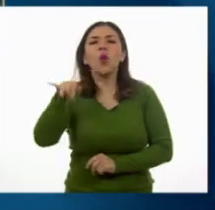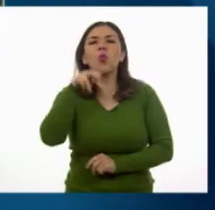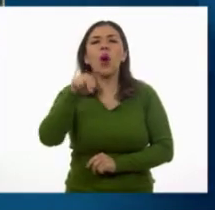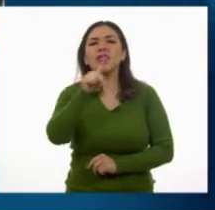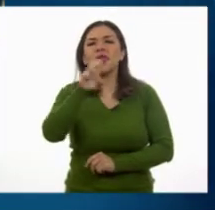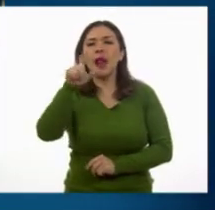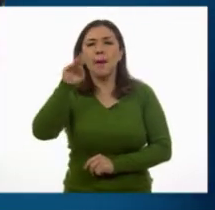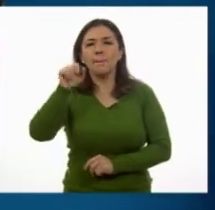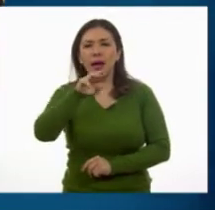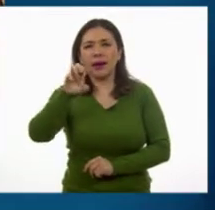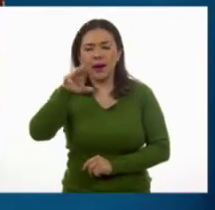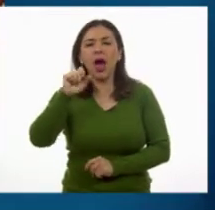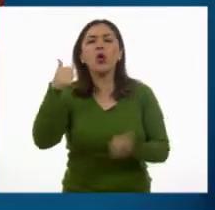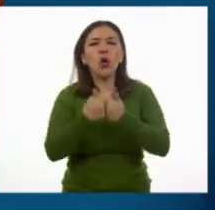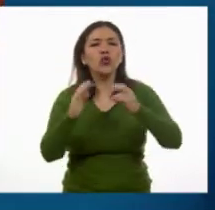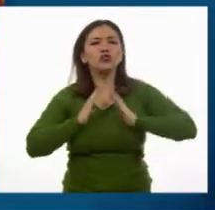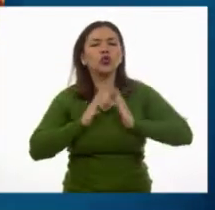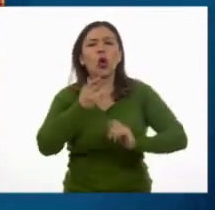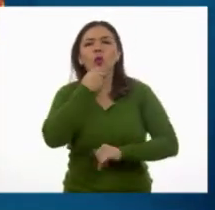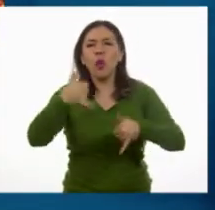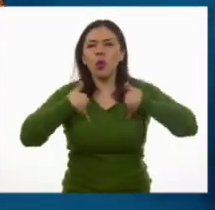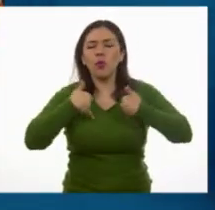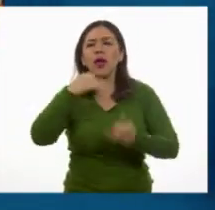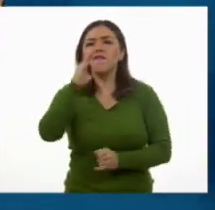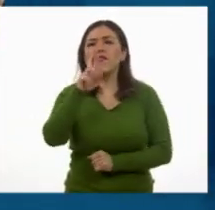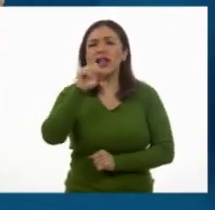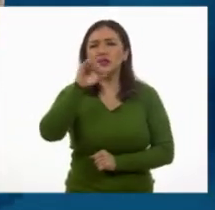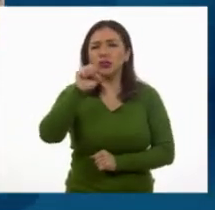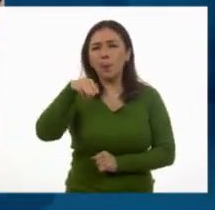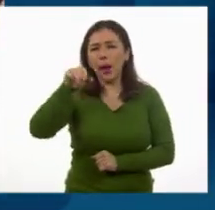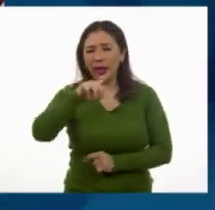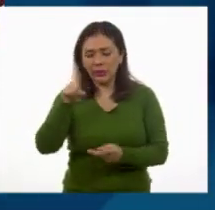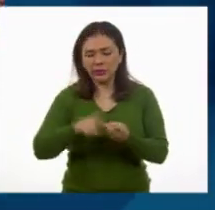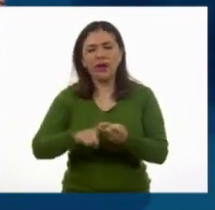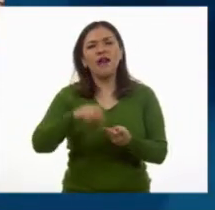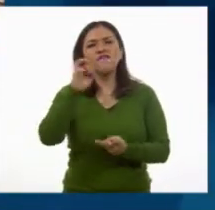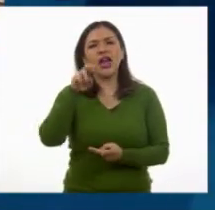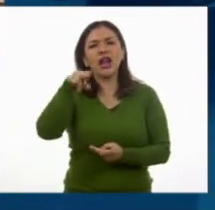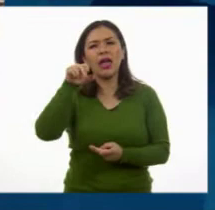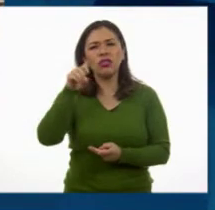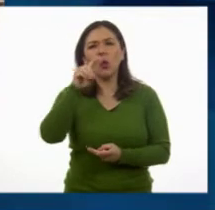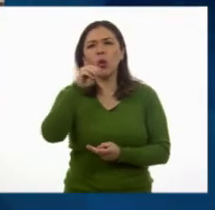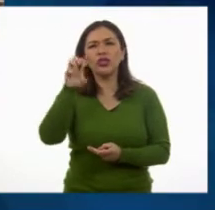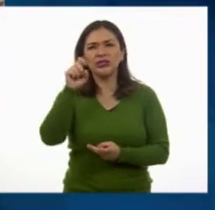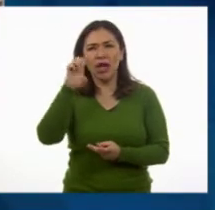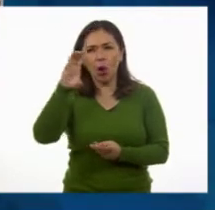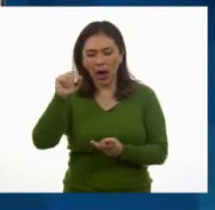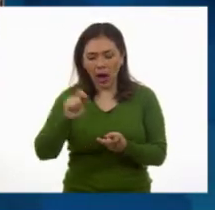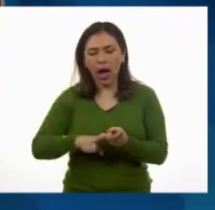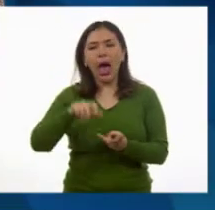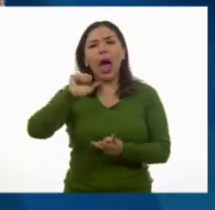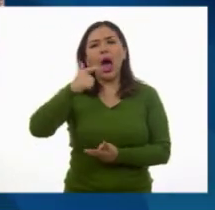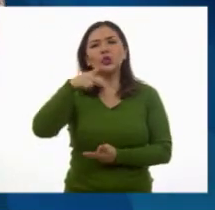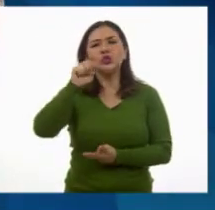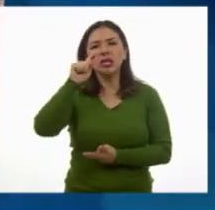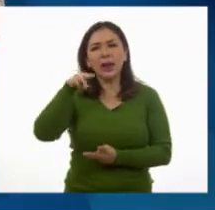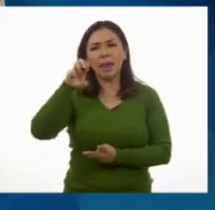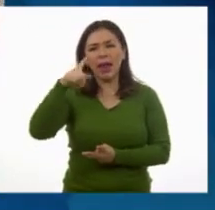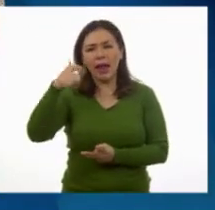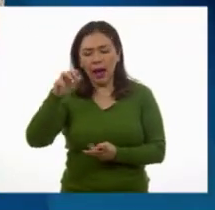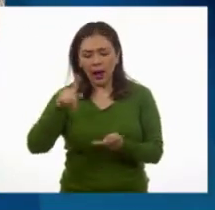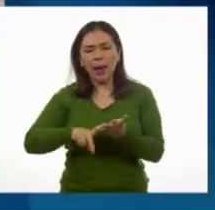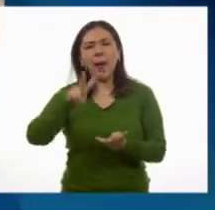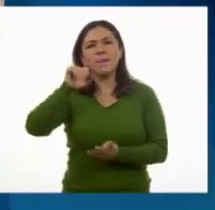de la Barrera y los cadetes Francisco Márquez, Fernando Montes de Oca, Agustín Melgar, Vicente Suárez y